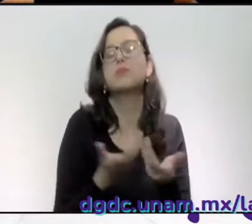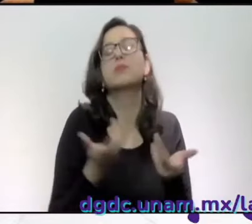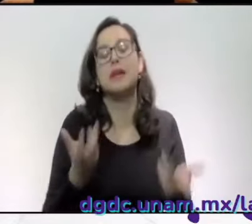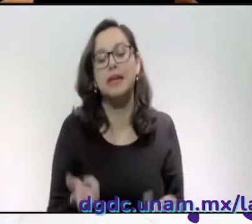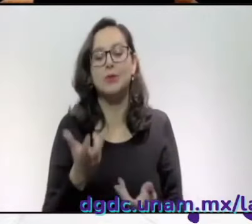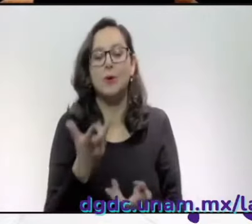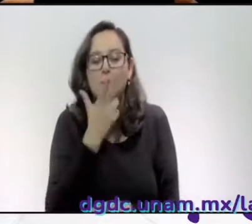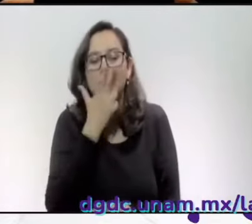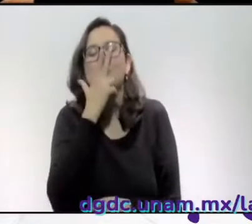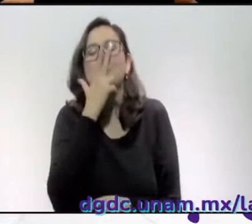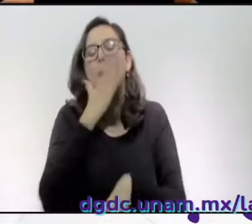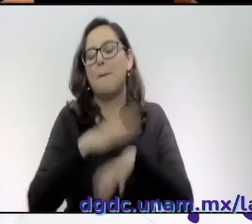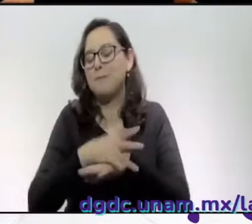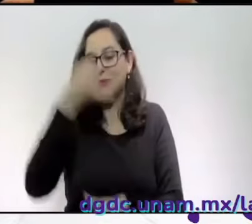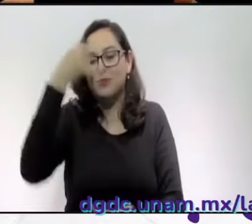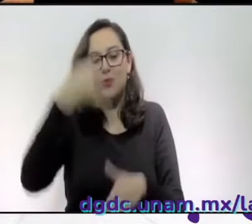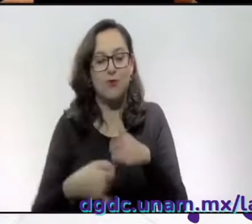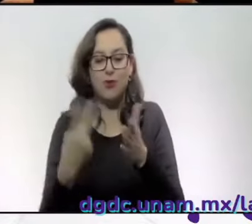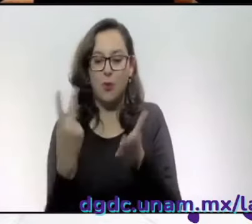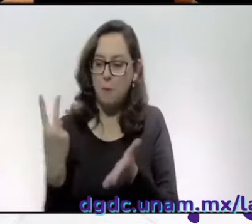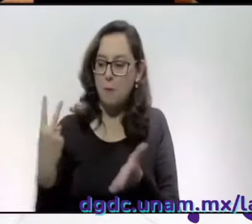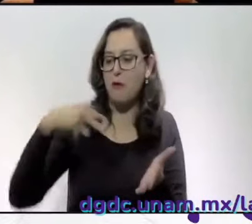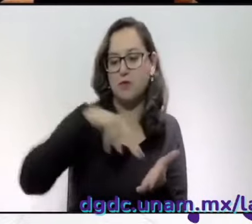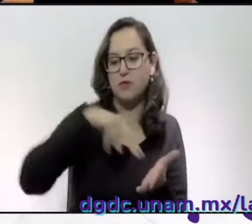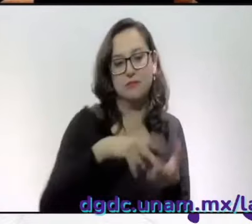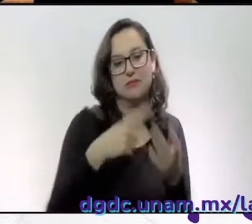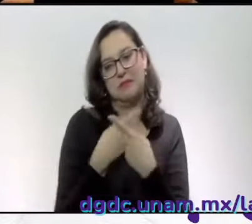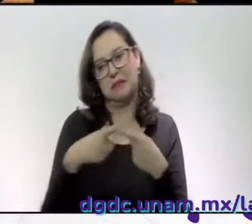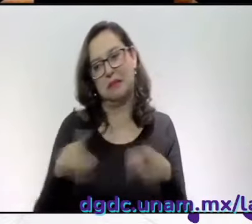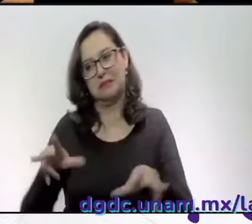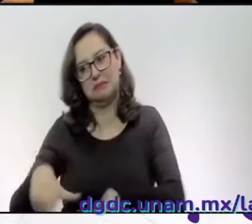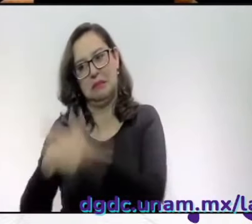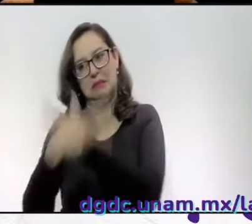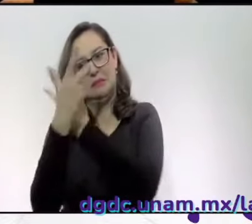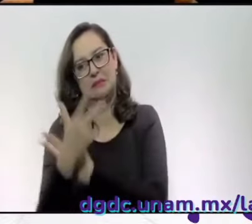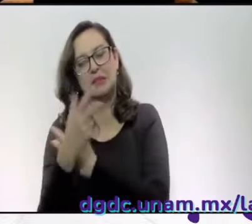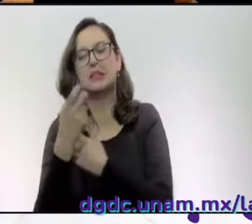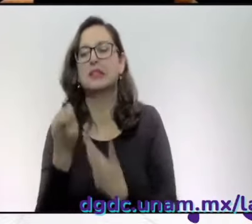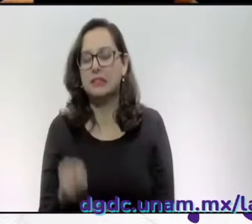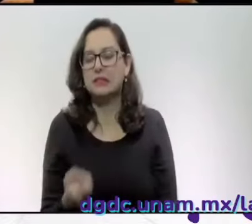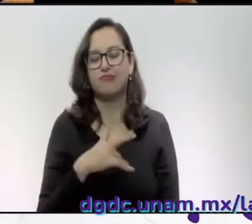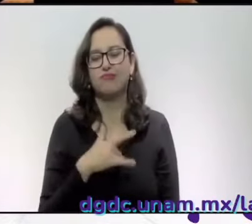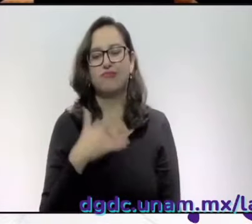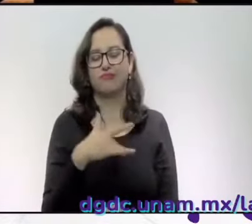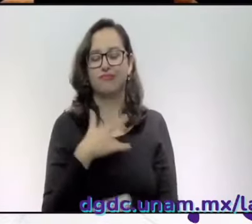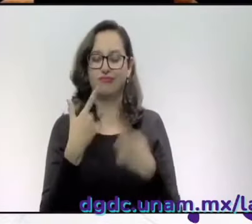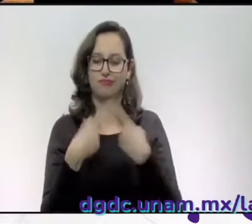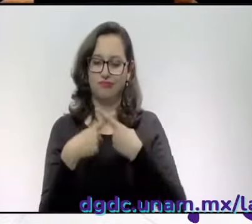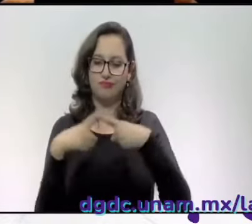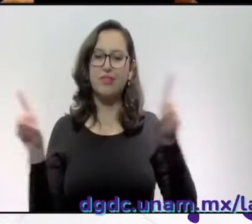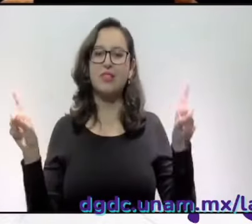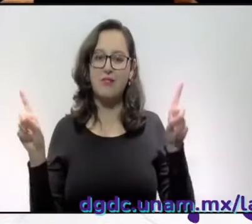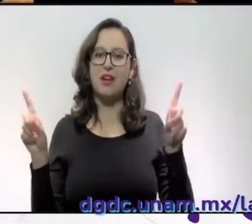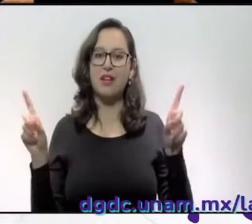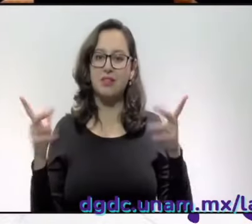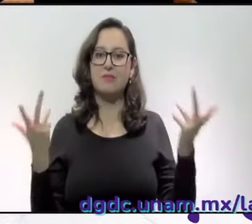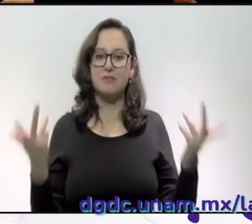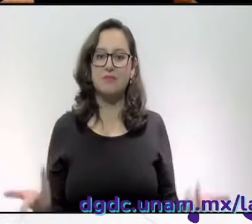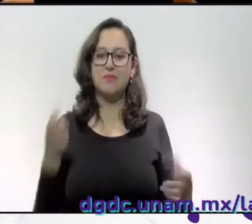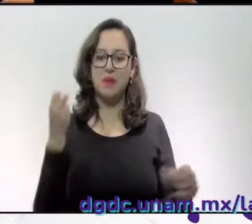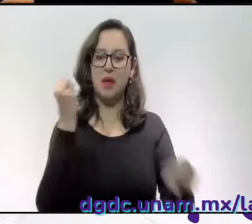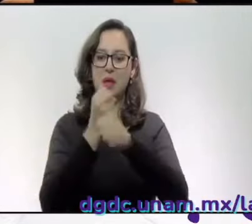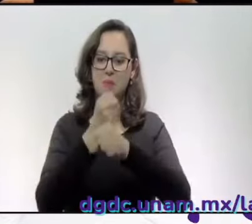rica presencialmente en un pizarrón que esta interacción. Entonces, creo que eso ha sido un muy fuerte impacto a la